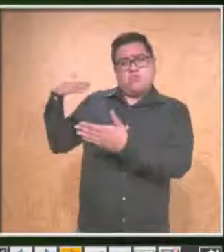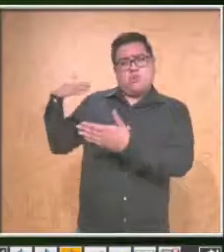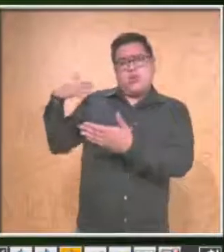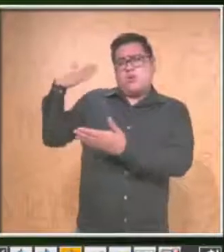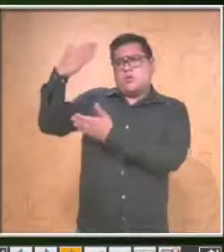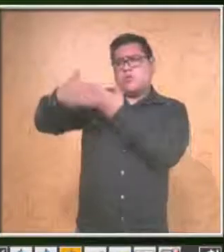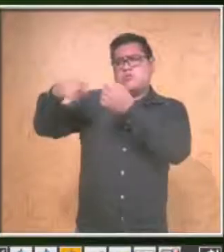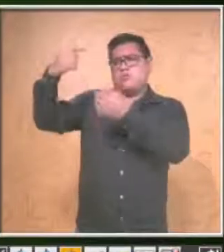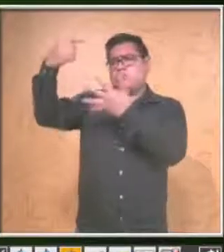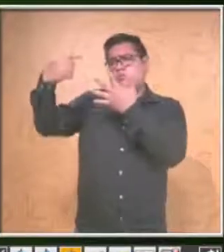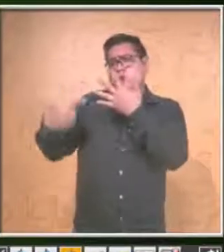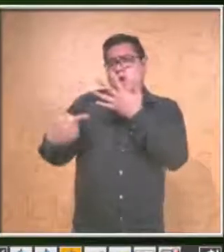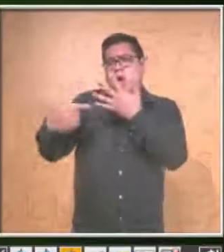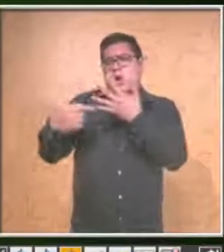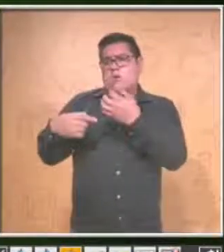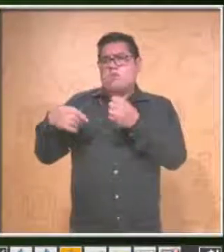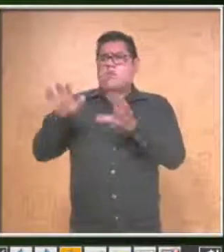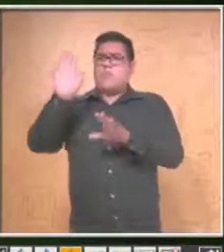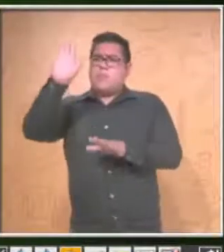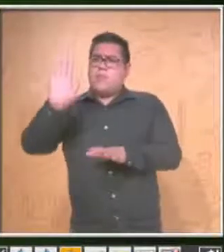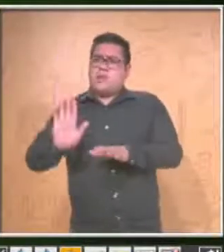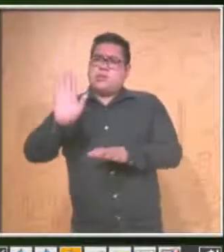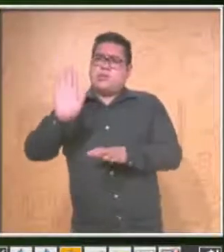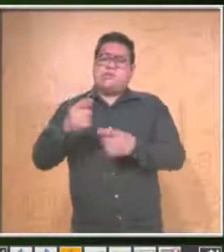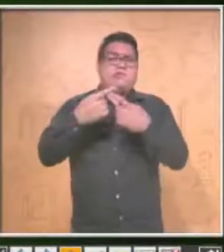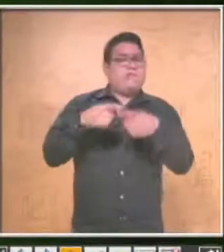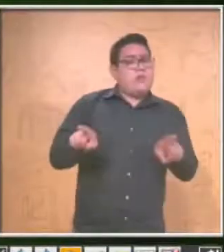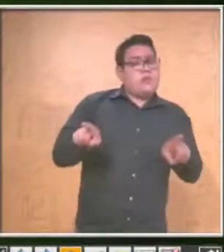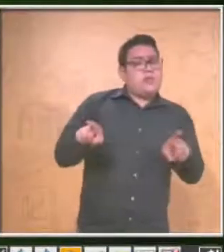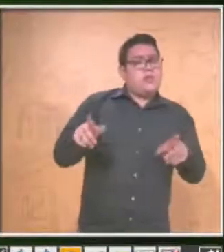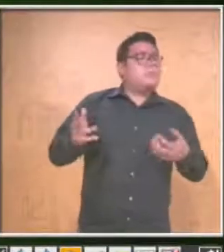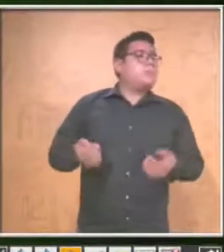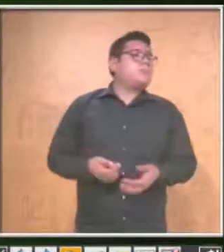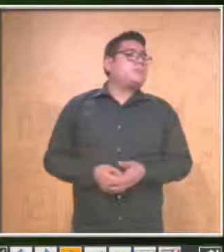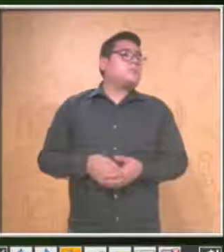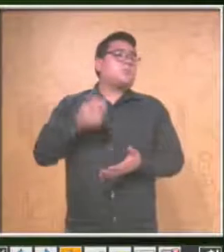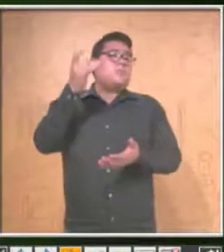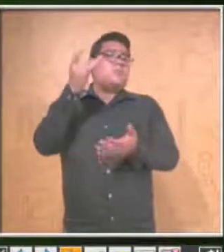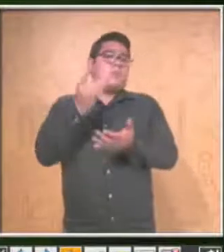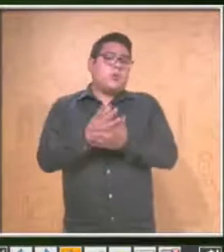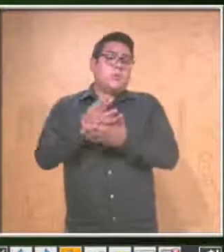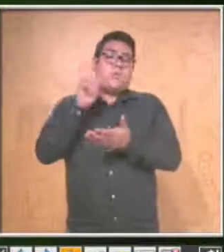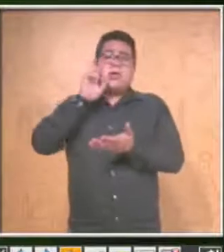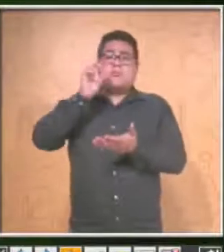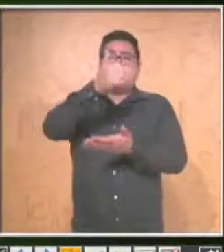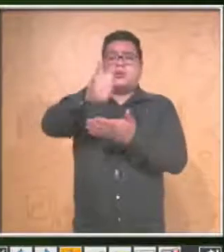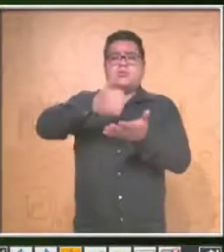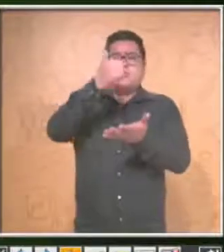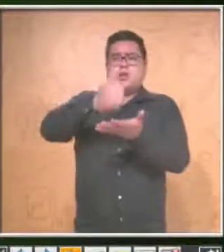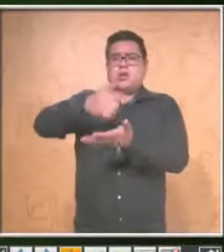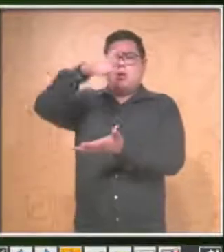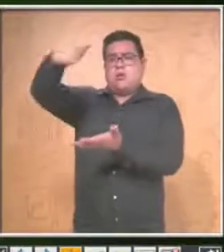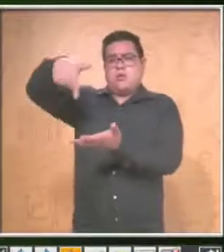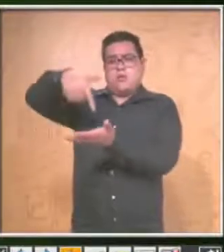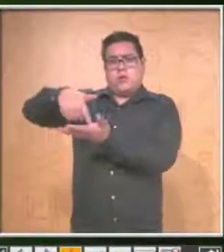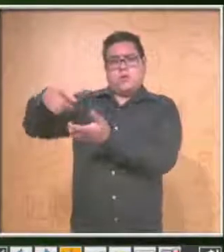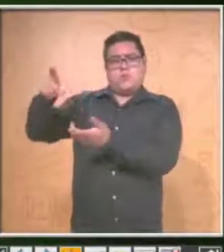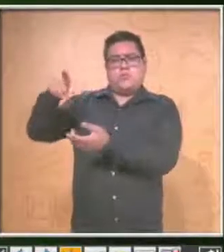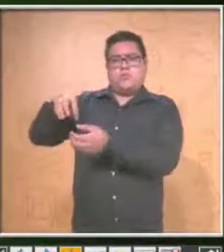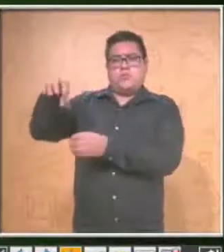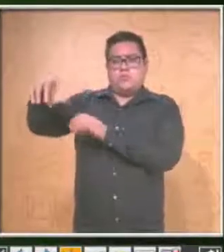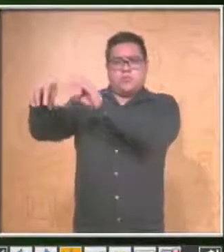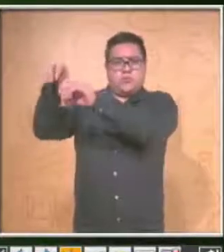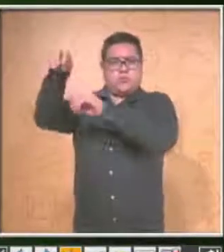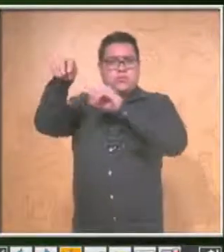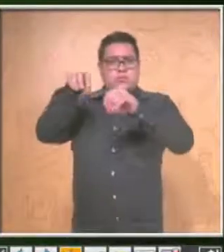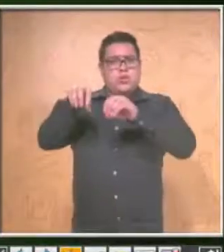estudiamos características comunes y no comunes. Aquí ves únicamente las ciudades y su ubicación geográfica. En la